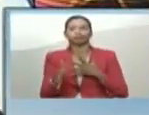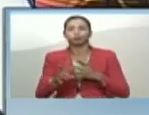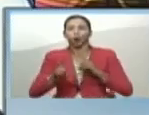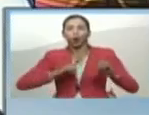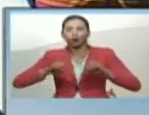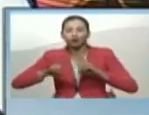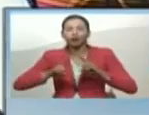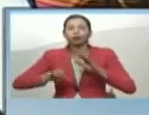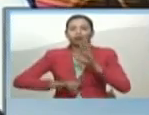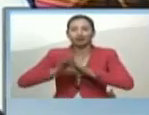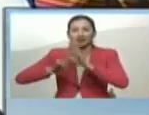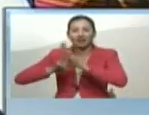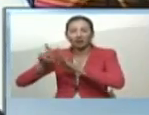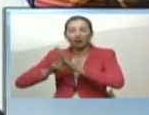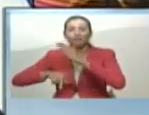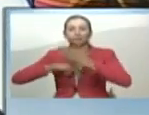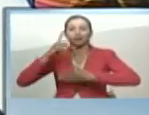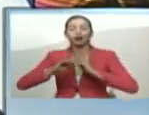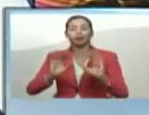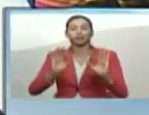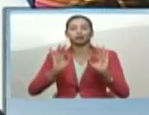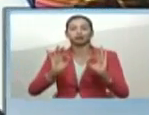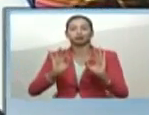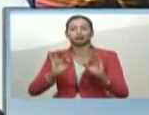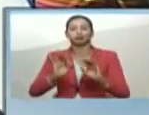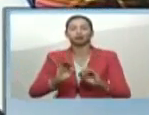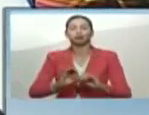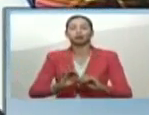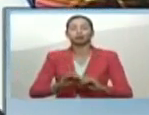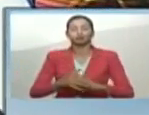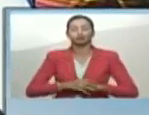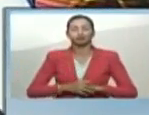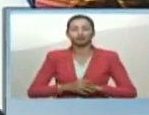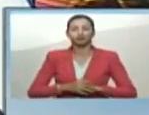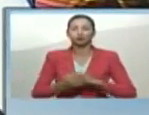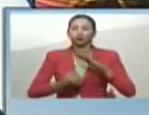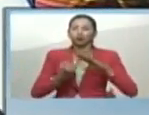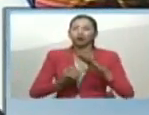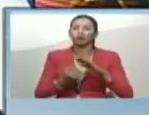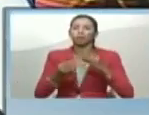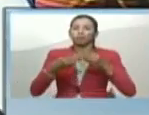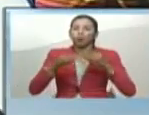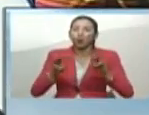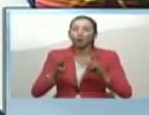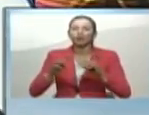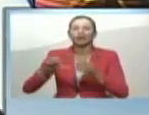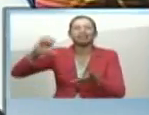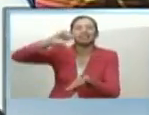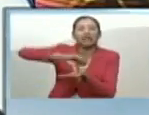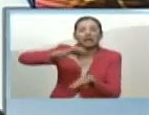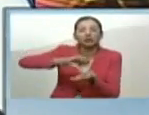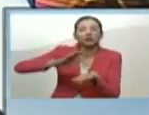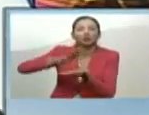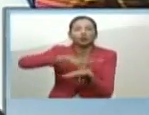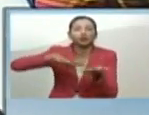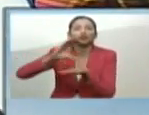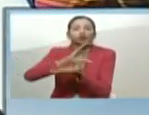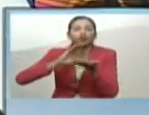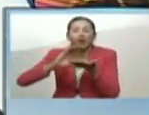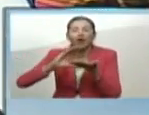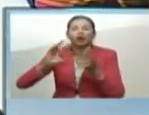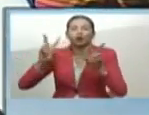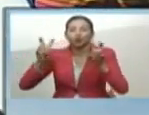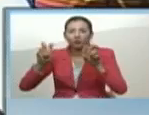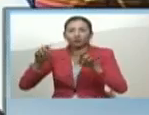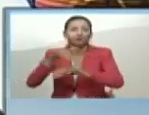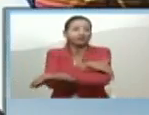desarrollar un plan para la adecuación de las instituciones públicas y Los cascos centrales y los urbanismos nuevos que están naciendo que nacen